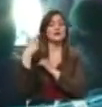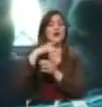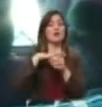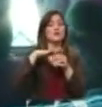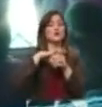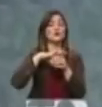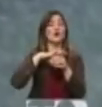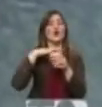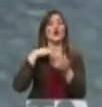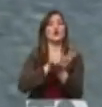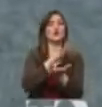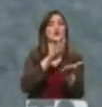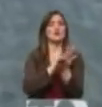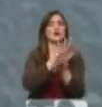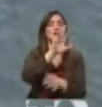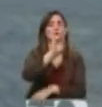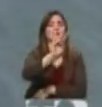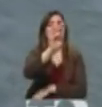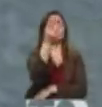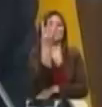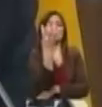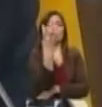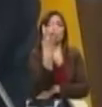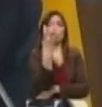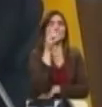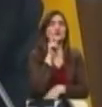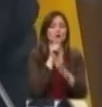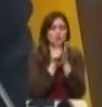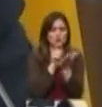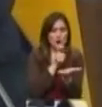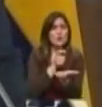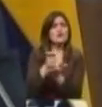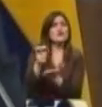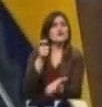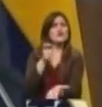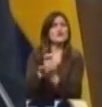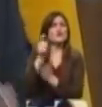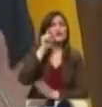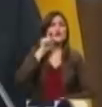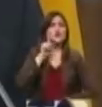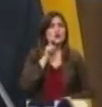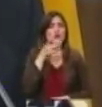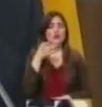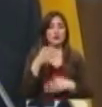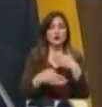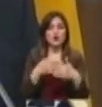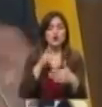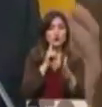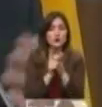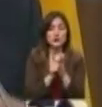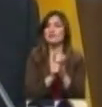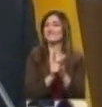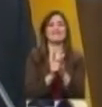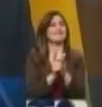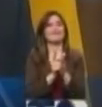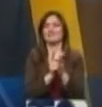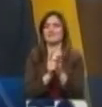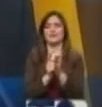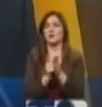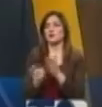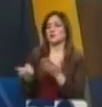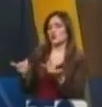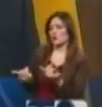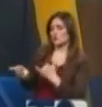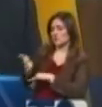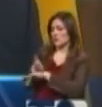presentado 714 denuncias de acoso sexual. Donde no todas han sido ya judicializadas, sino que se encuentran